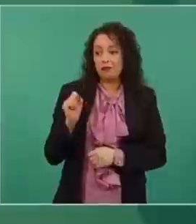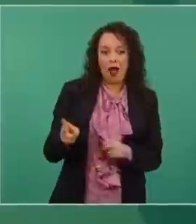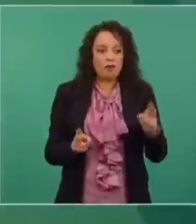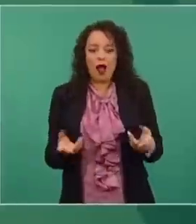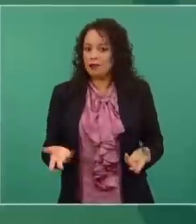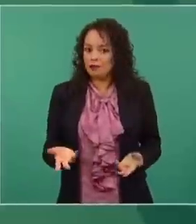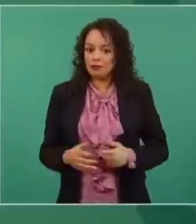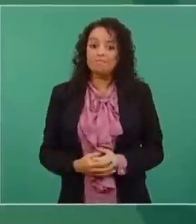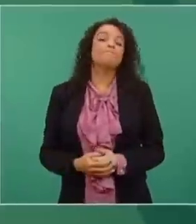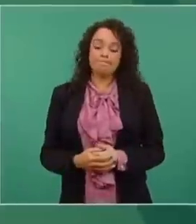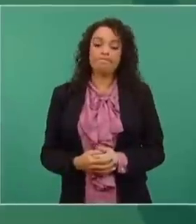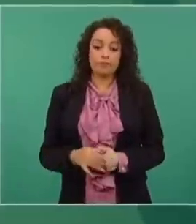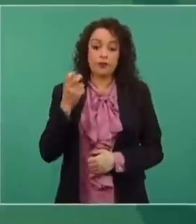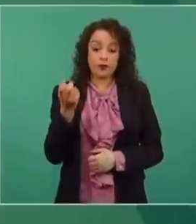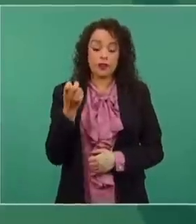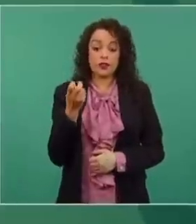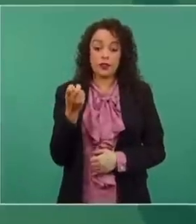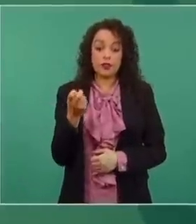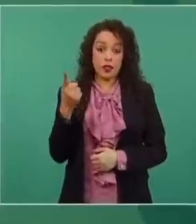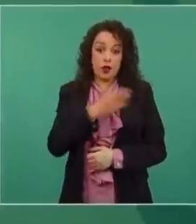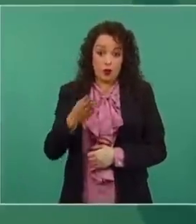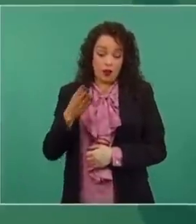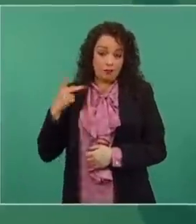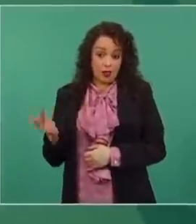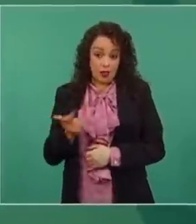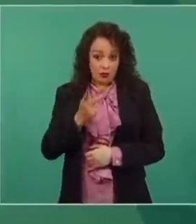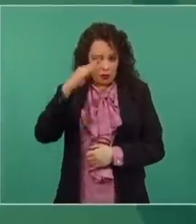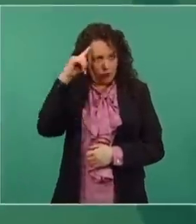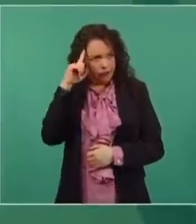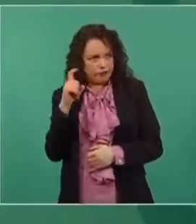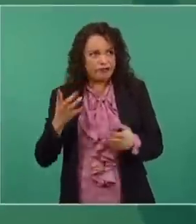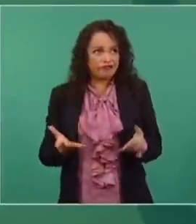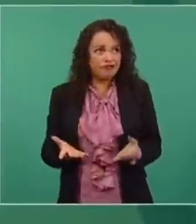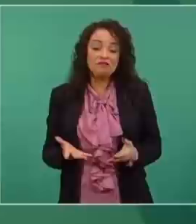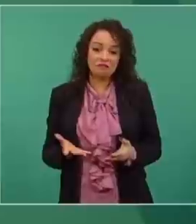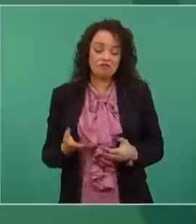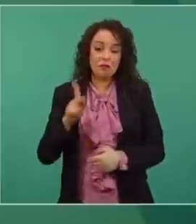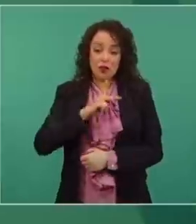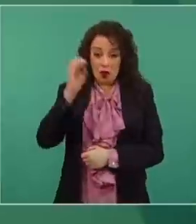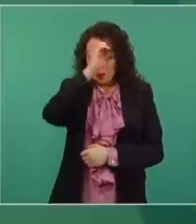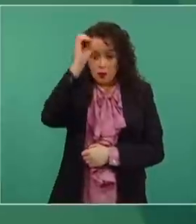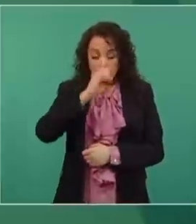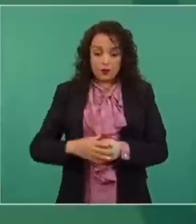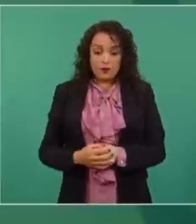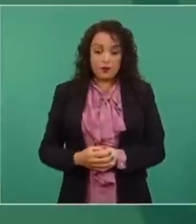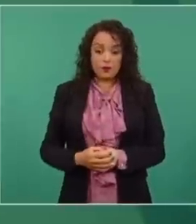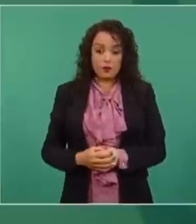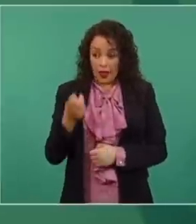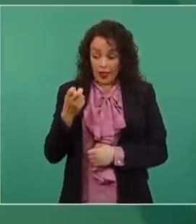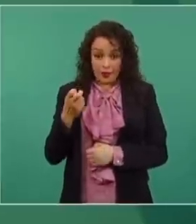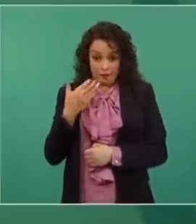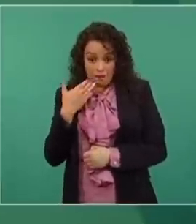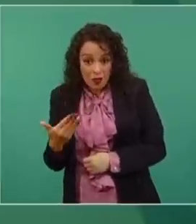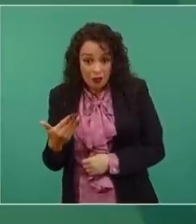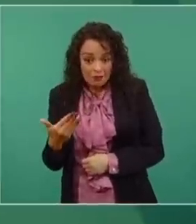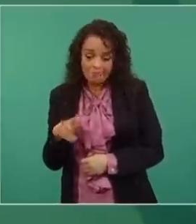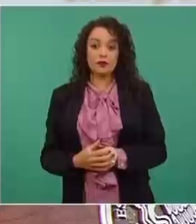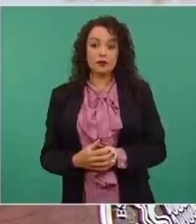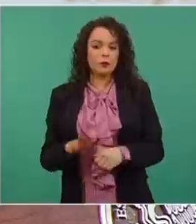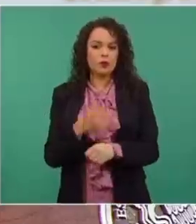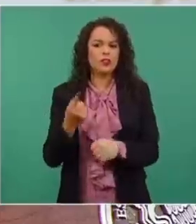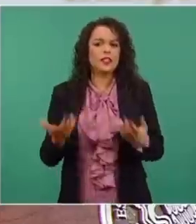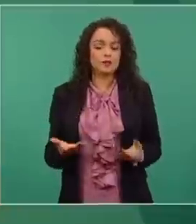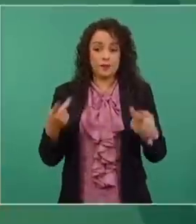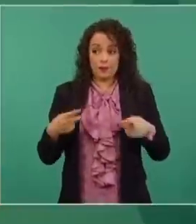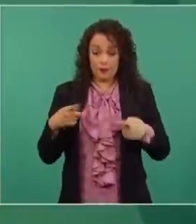es muy bueno de preguntarse y creo que no es correcto, porque